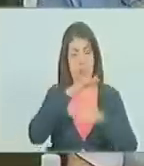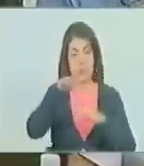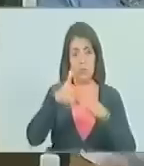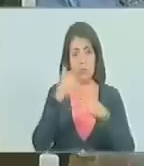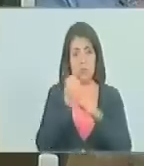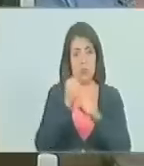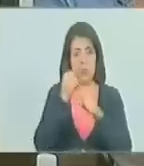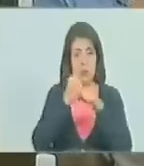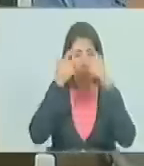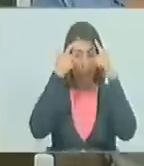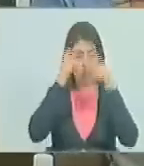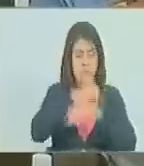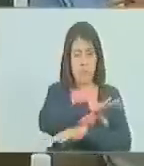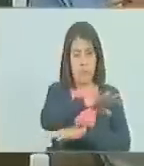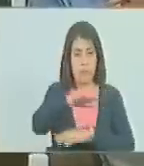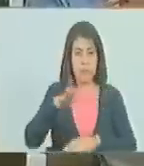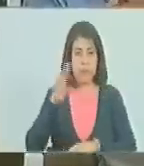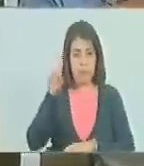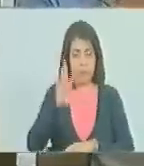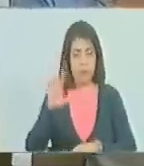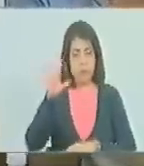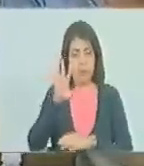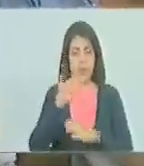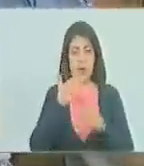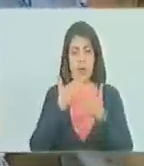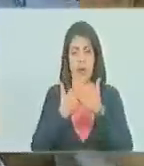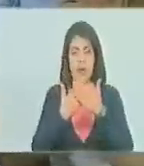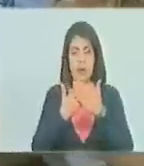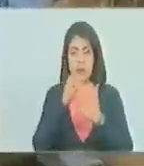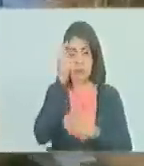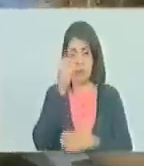ganaderos de Venezuela. Muchísimas gracias, diputado.